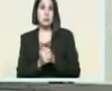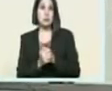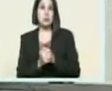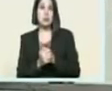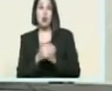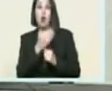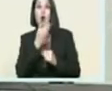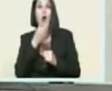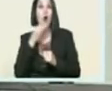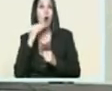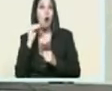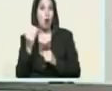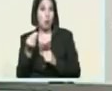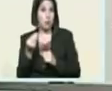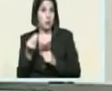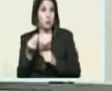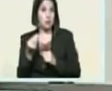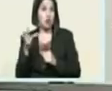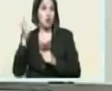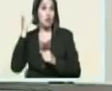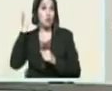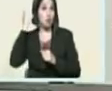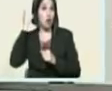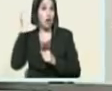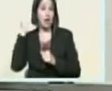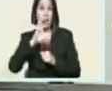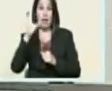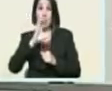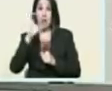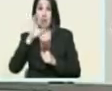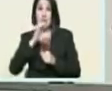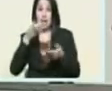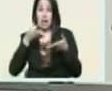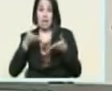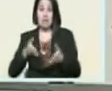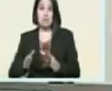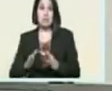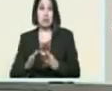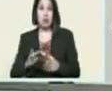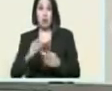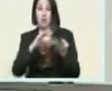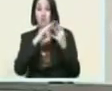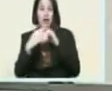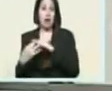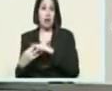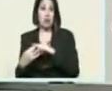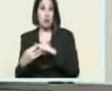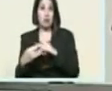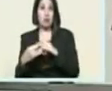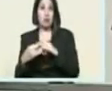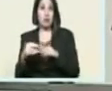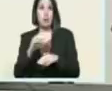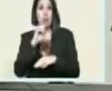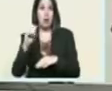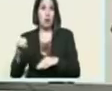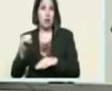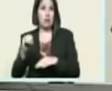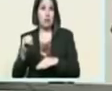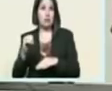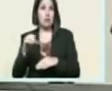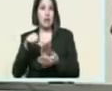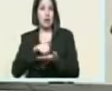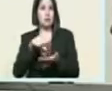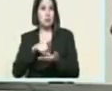Anunció que una joven mujer caraqueña, nacido en los barrios del oeste de la ciudad, va a ser